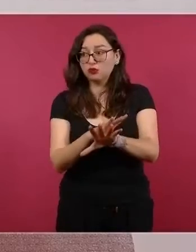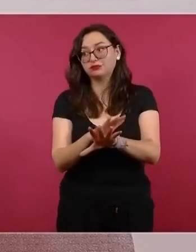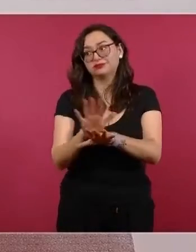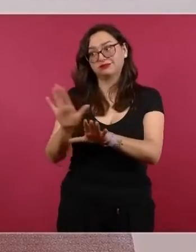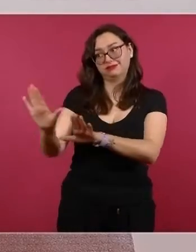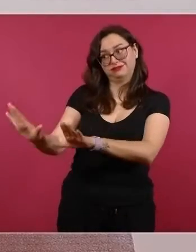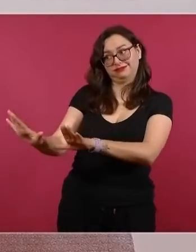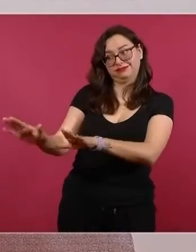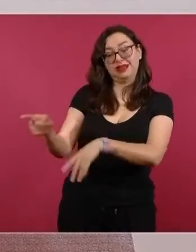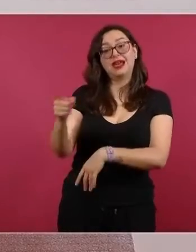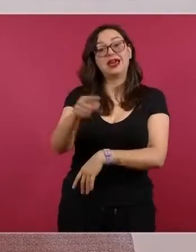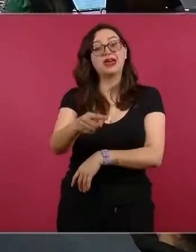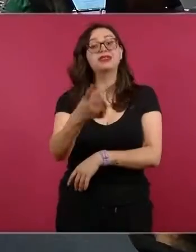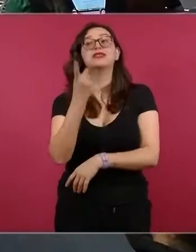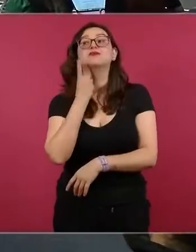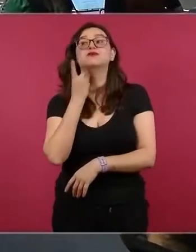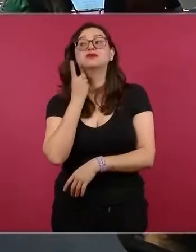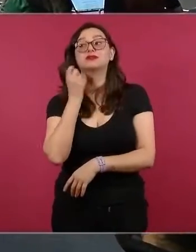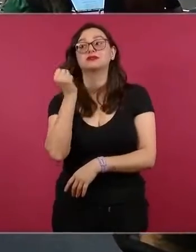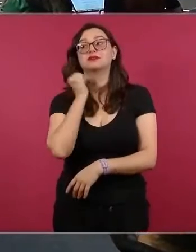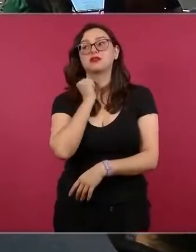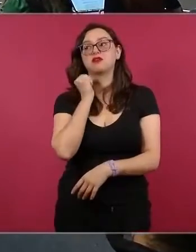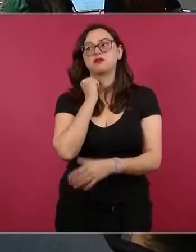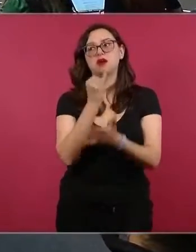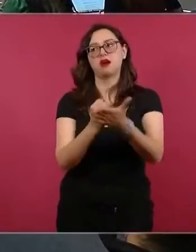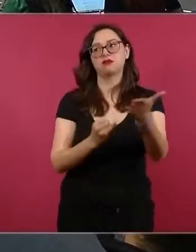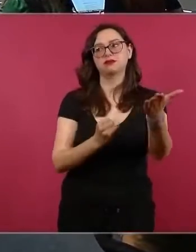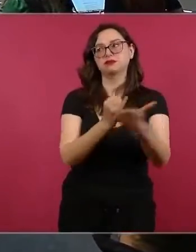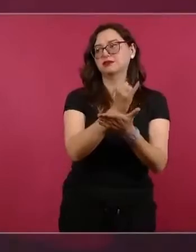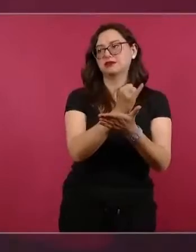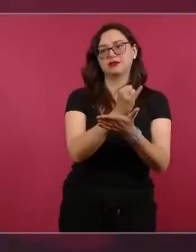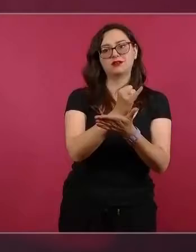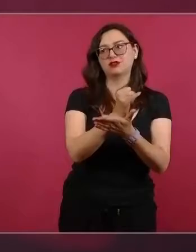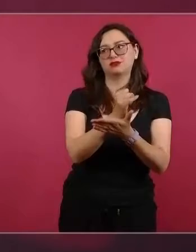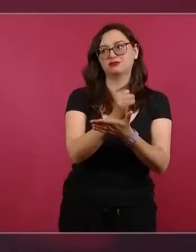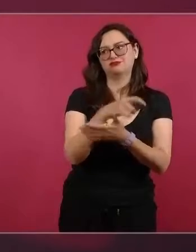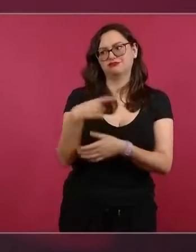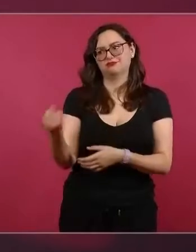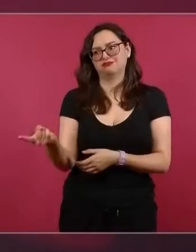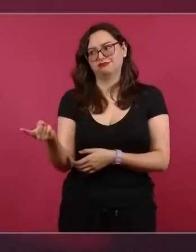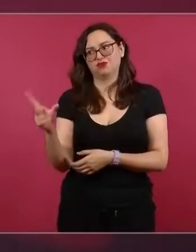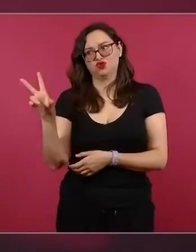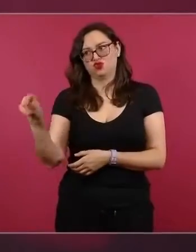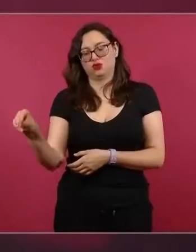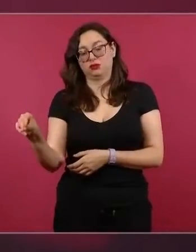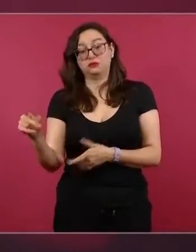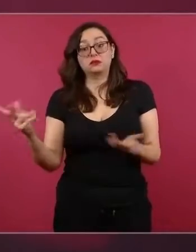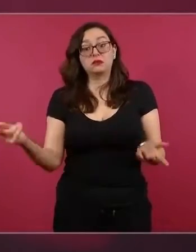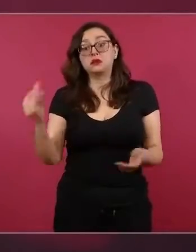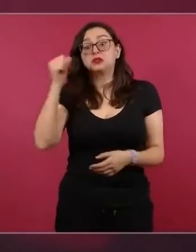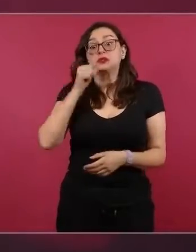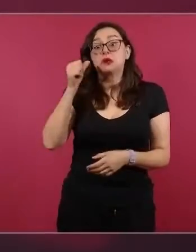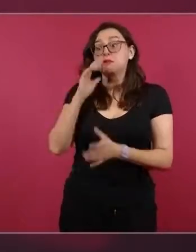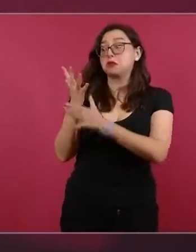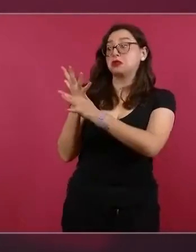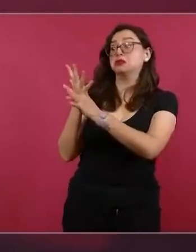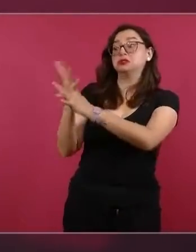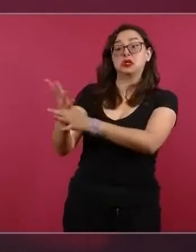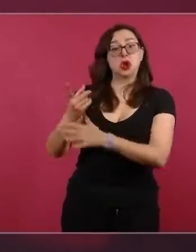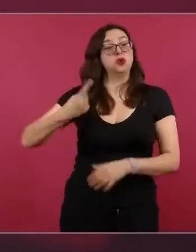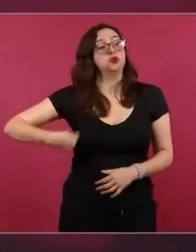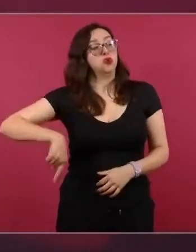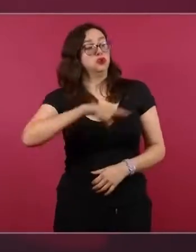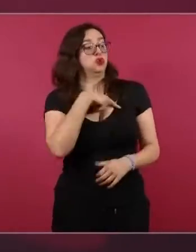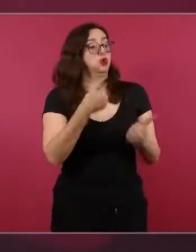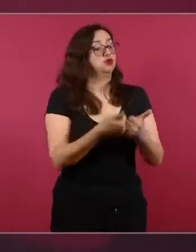al legislativo. Lo que no se vale, ¿no?, es, por un lado, siempre se habla de la autonomía de los poderes, ¿no?,